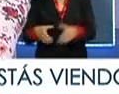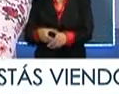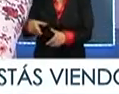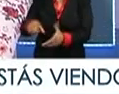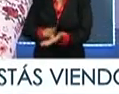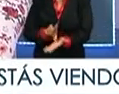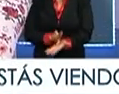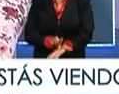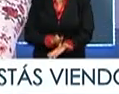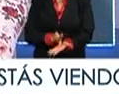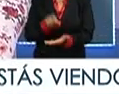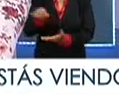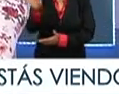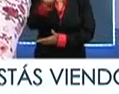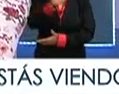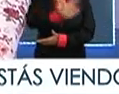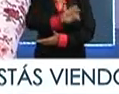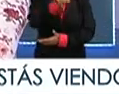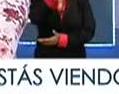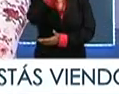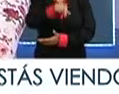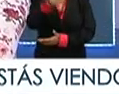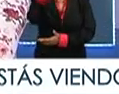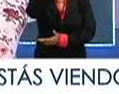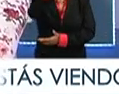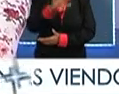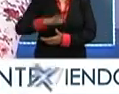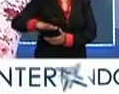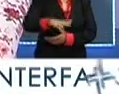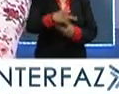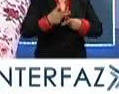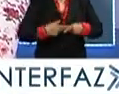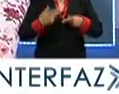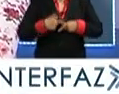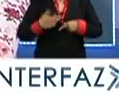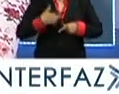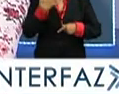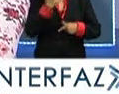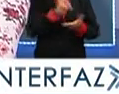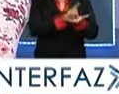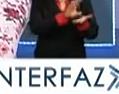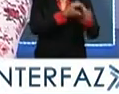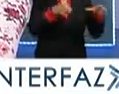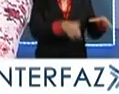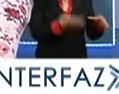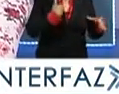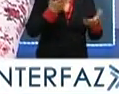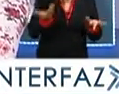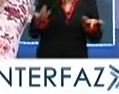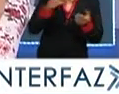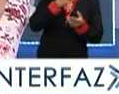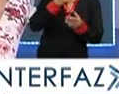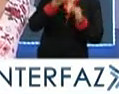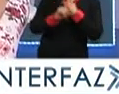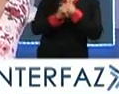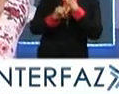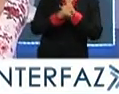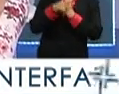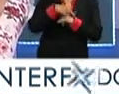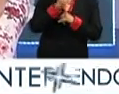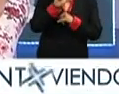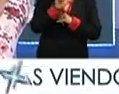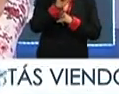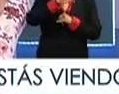población. Así, si un 56.7% de la población sin discapacidad accedía a la red, tan solo lo hacía